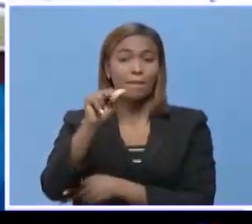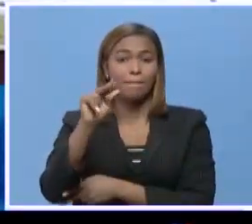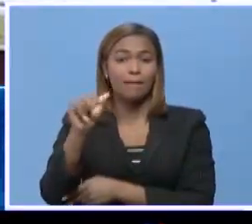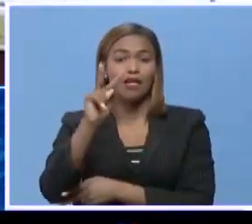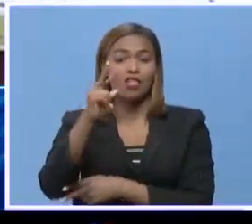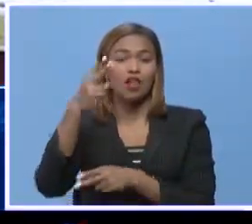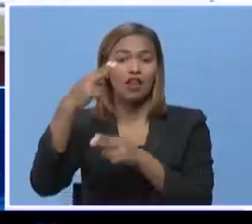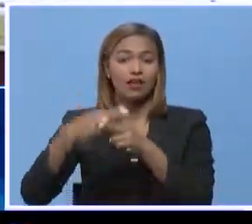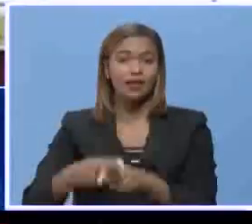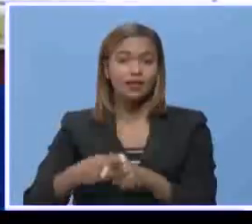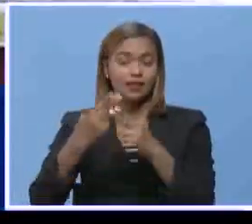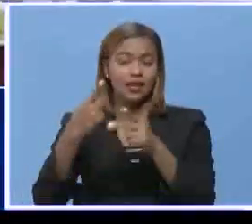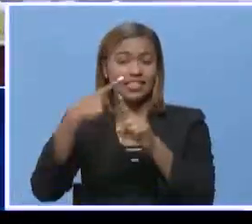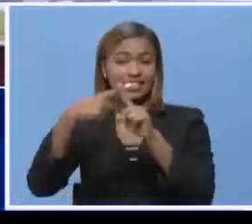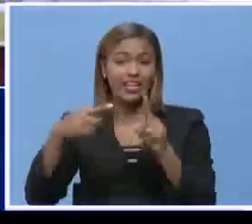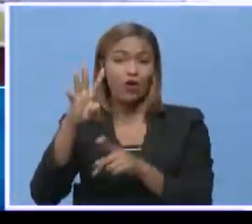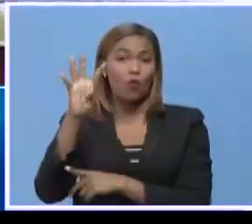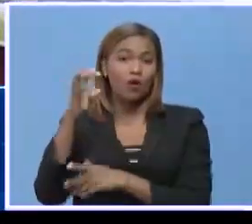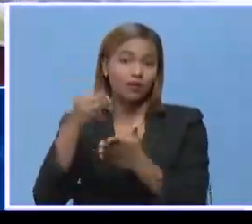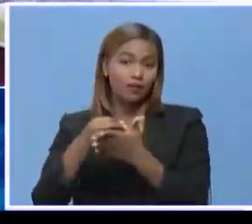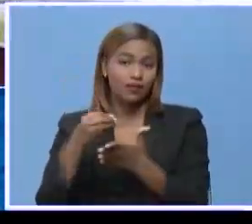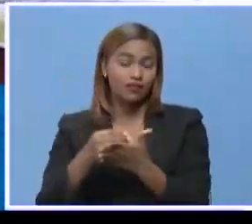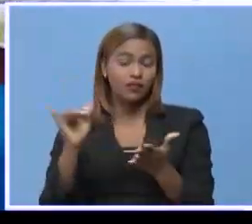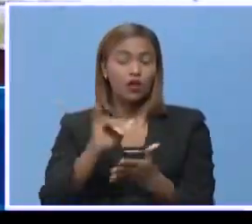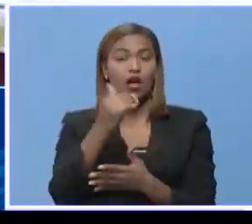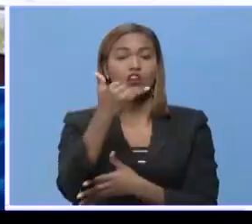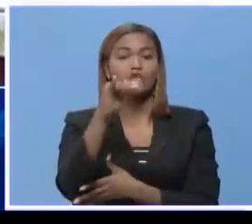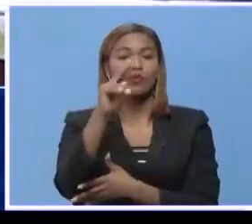por 40 pesos, la yuca está